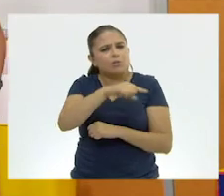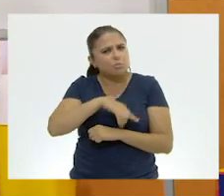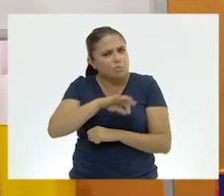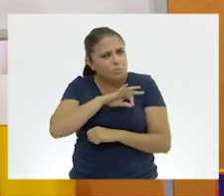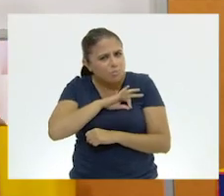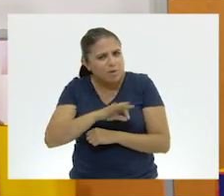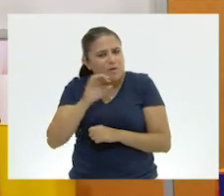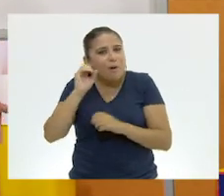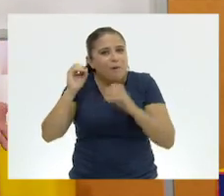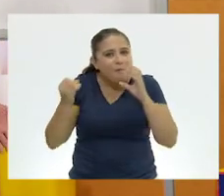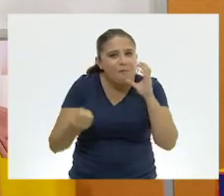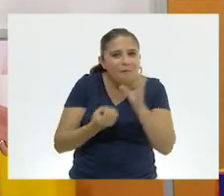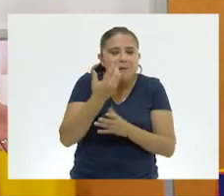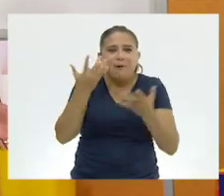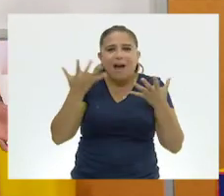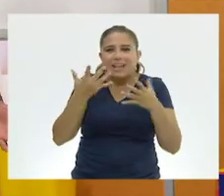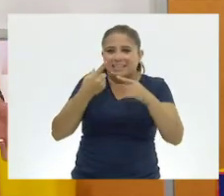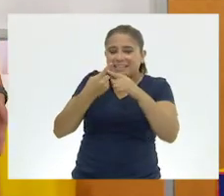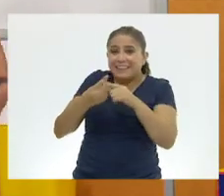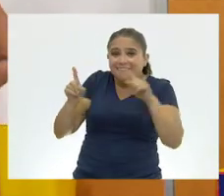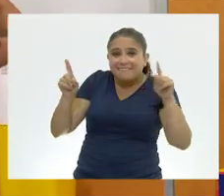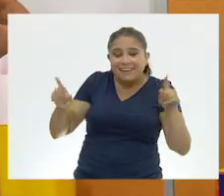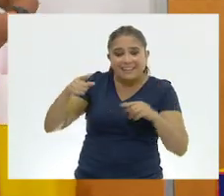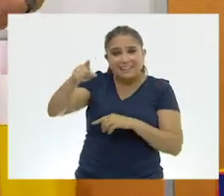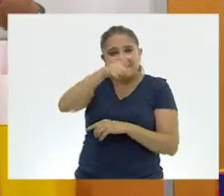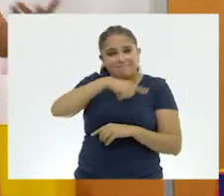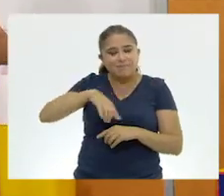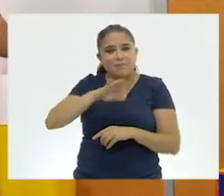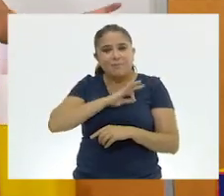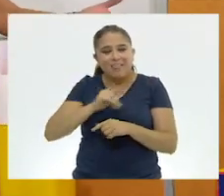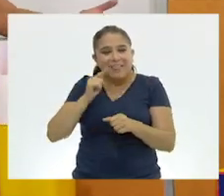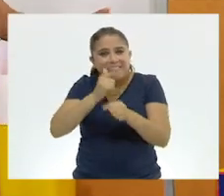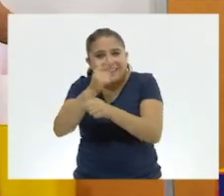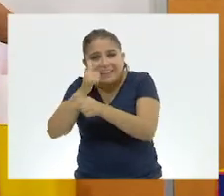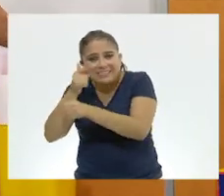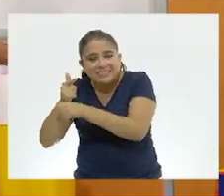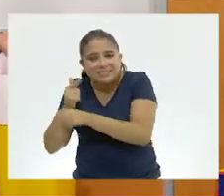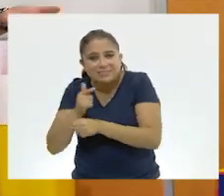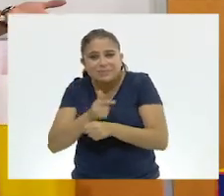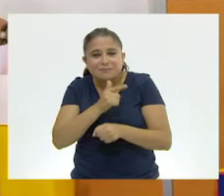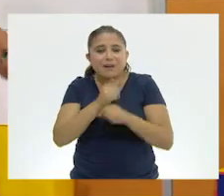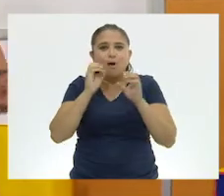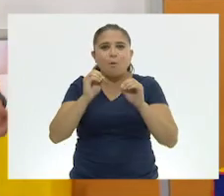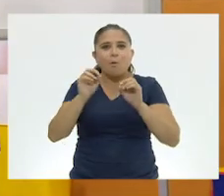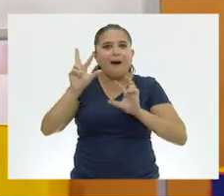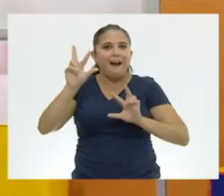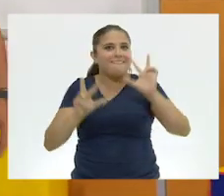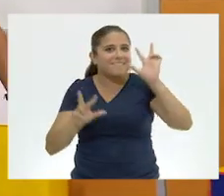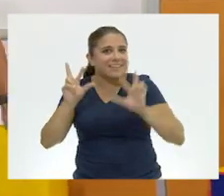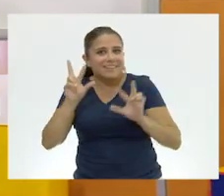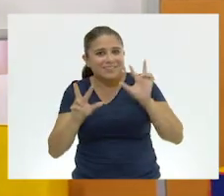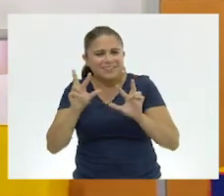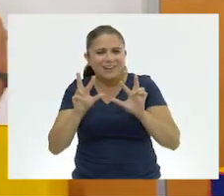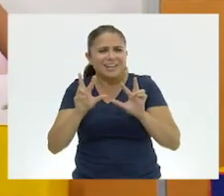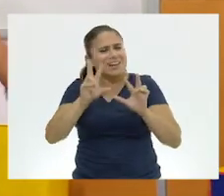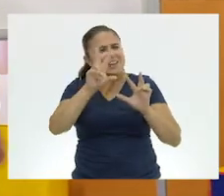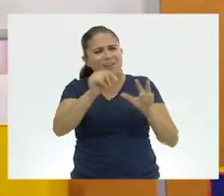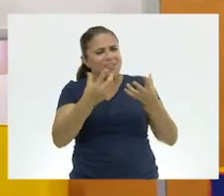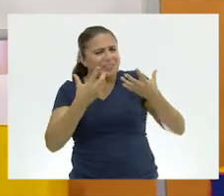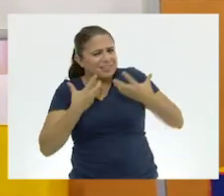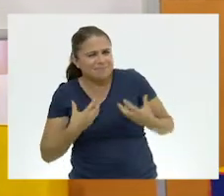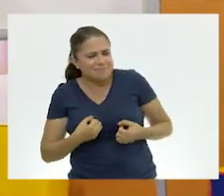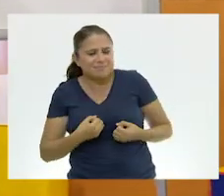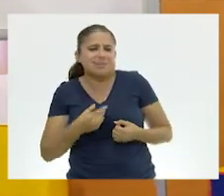encontrar algo nuevo o diferente que nos invite al descubrimiento o a la aventura. No te desanimes, así